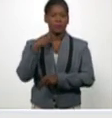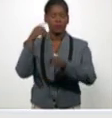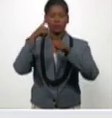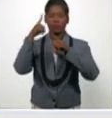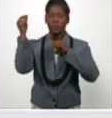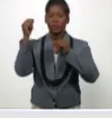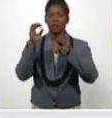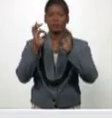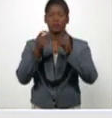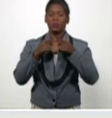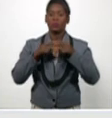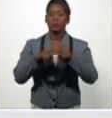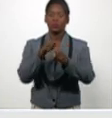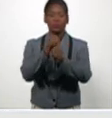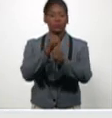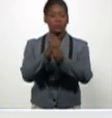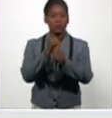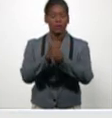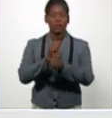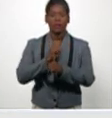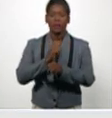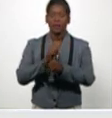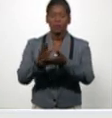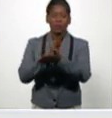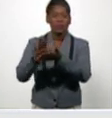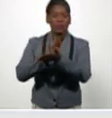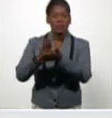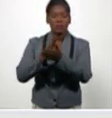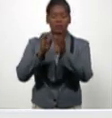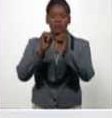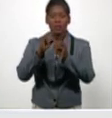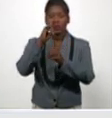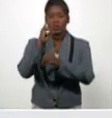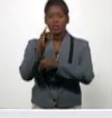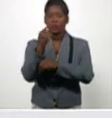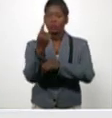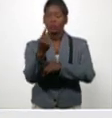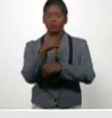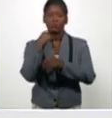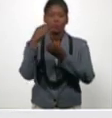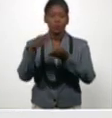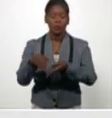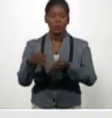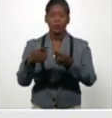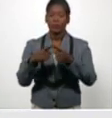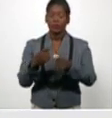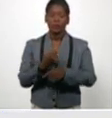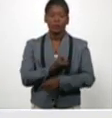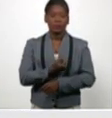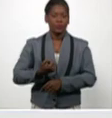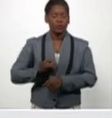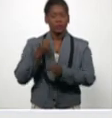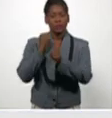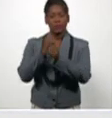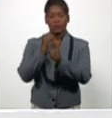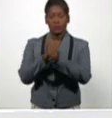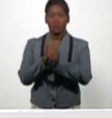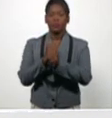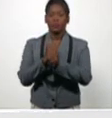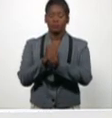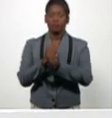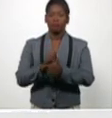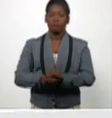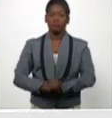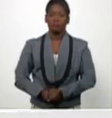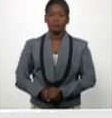para todavía reducir más este número de fallecidos. Y por último, yo quise aprovechar un